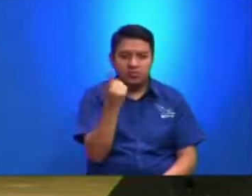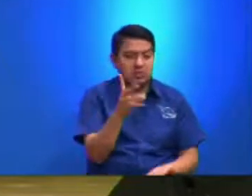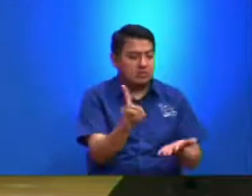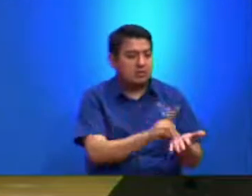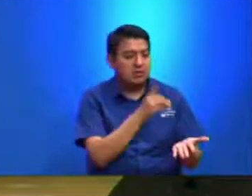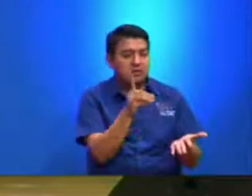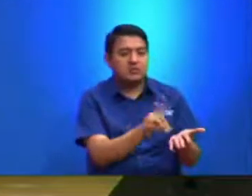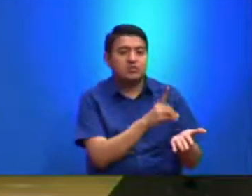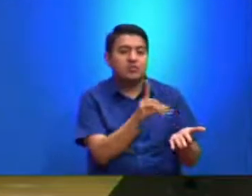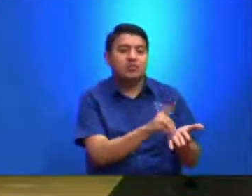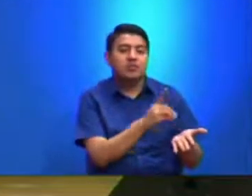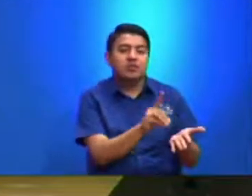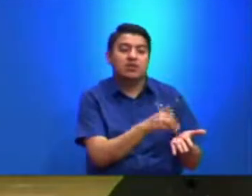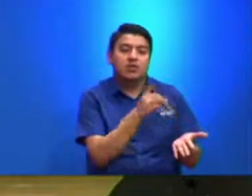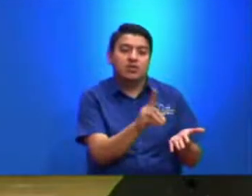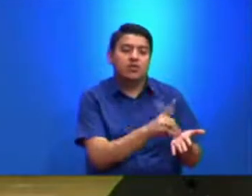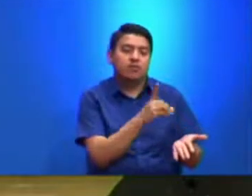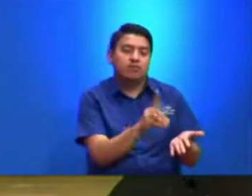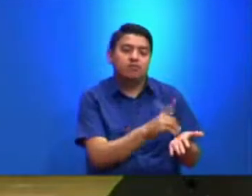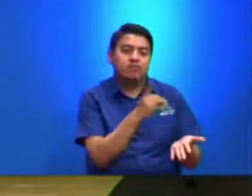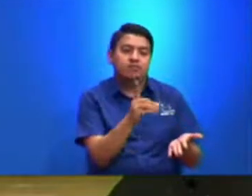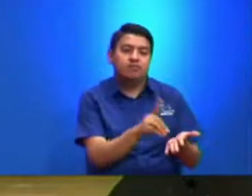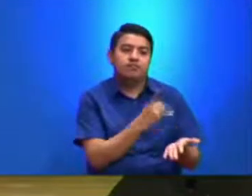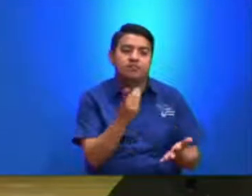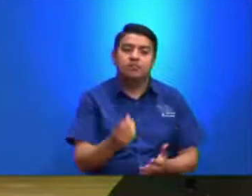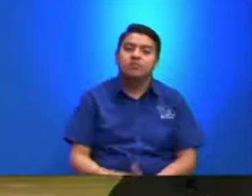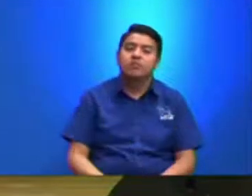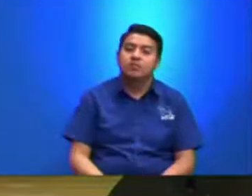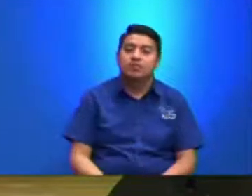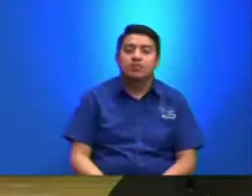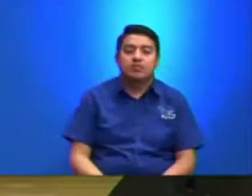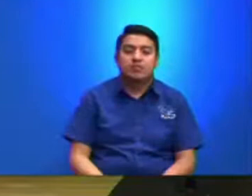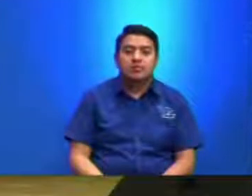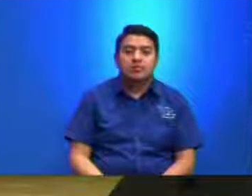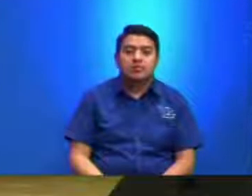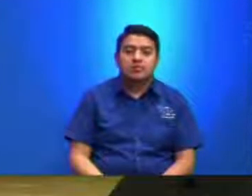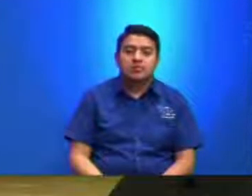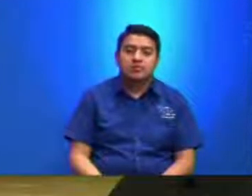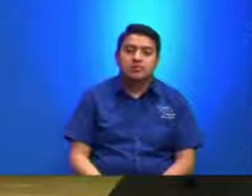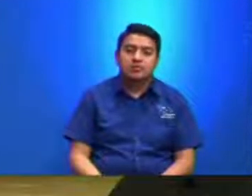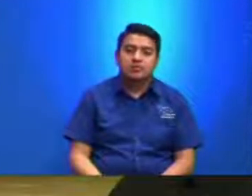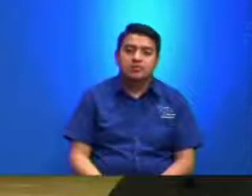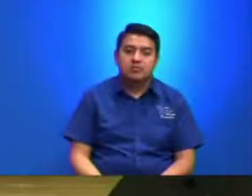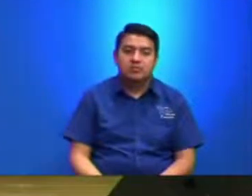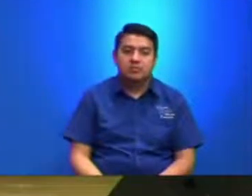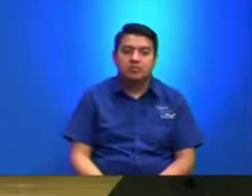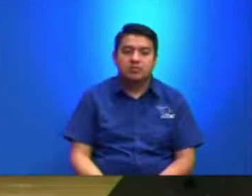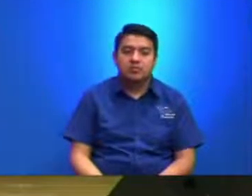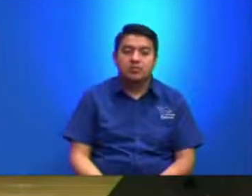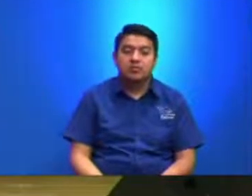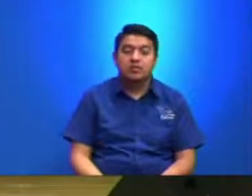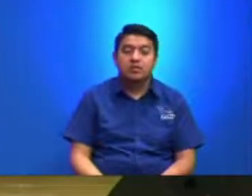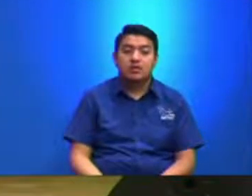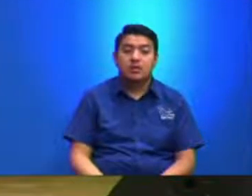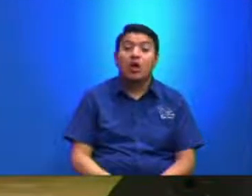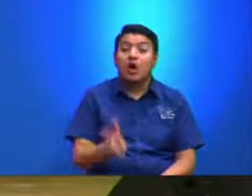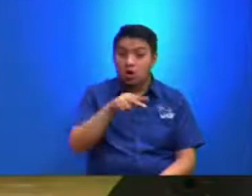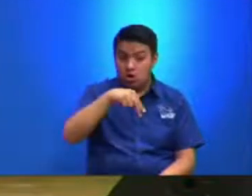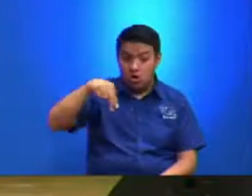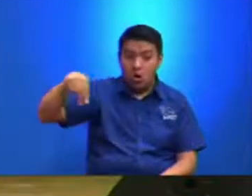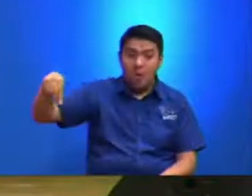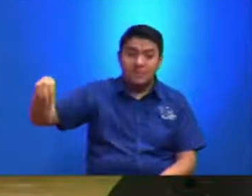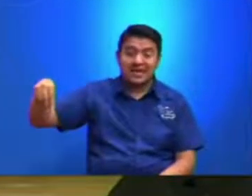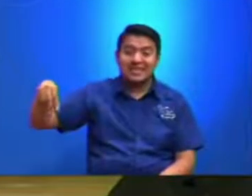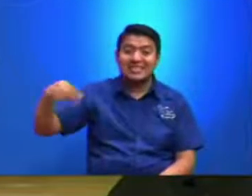me creían. Sí, es el diccionario de Alfred Jones, de significado de los nombres propios del Antiguo